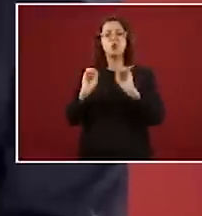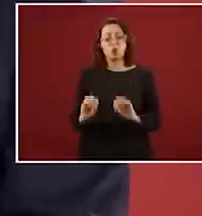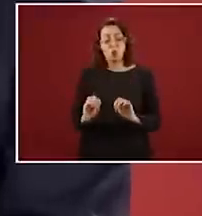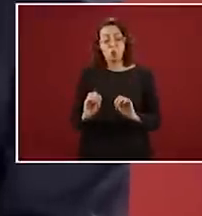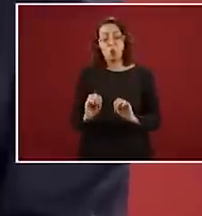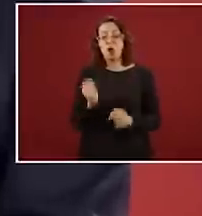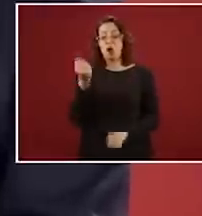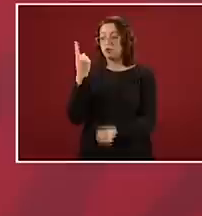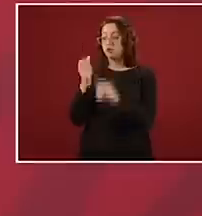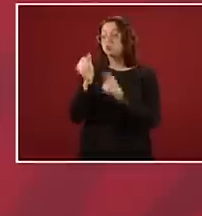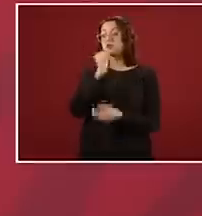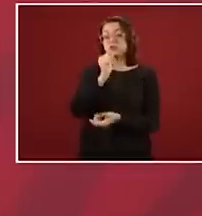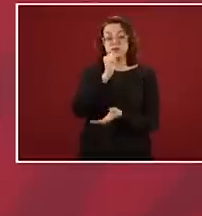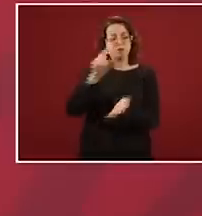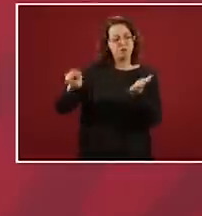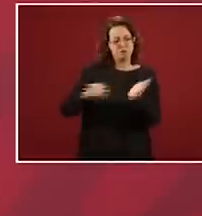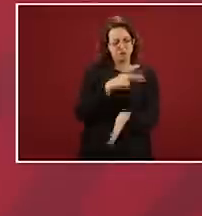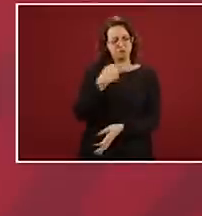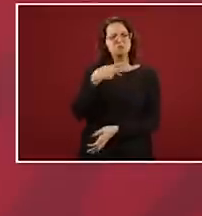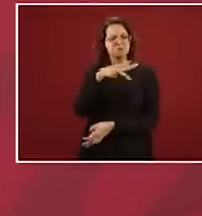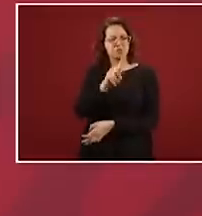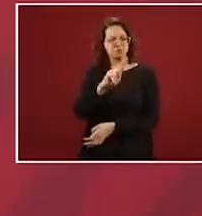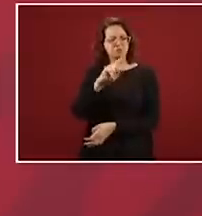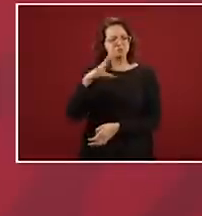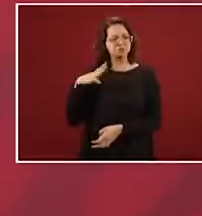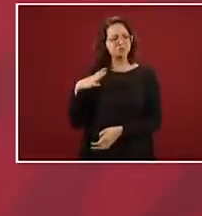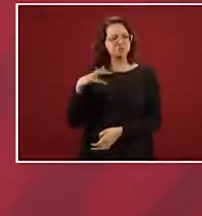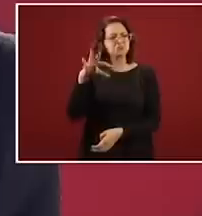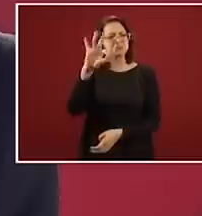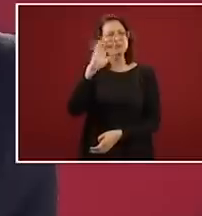dispuestos a suscribir los convenios.